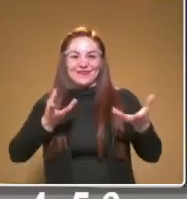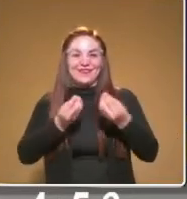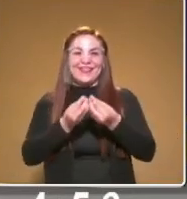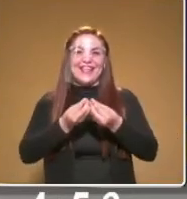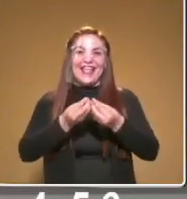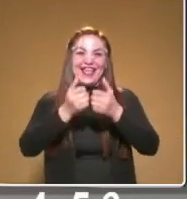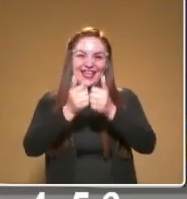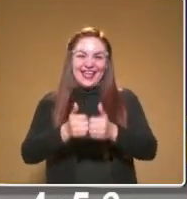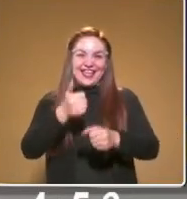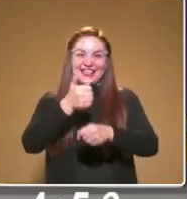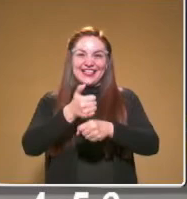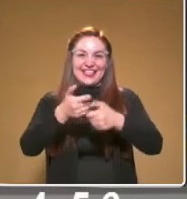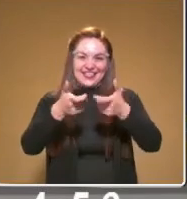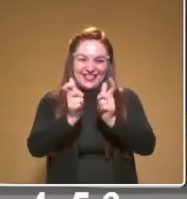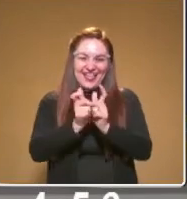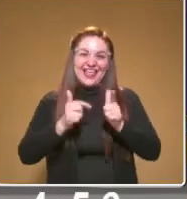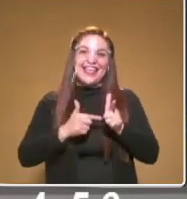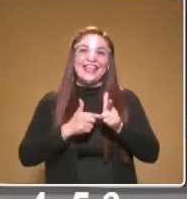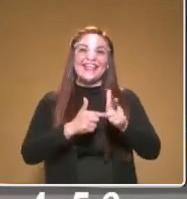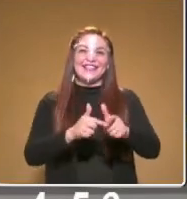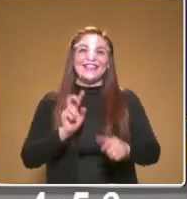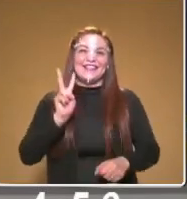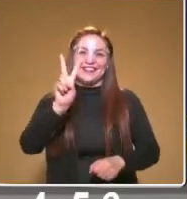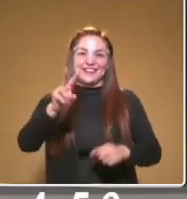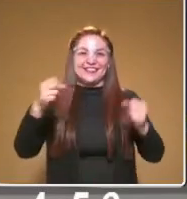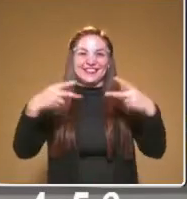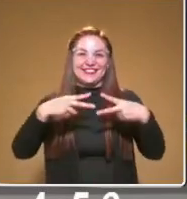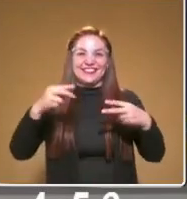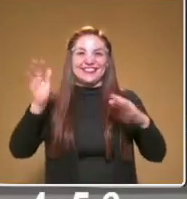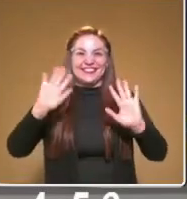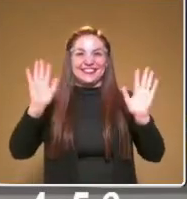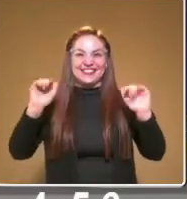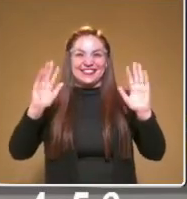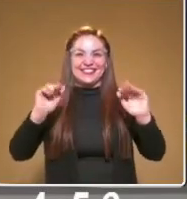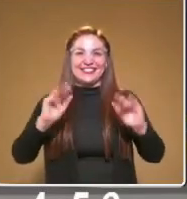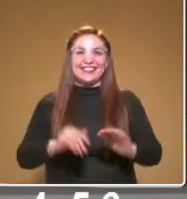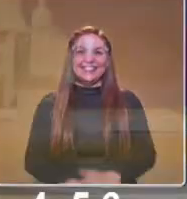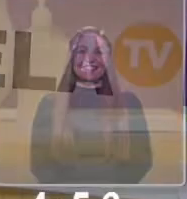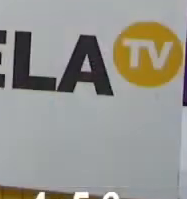sexto grado y aquí continuamos el siguiente viernes. ¡Hasta luego! ¡Bye!